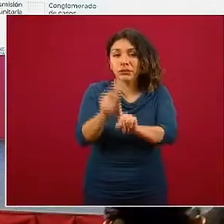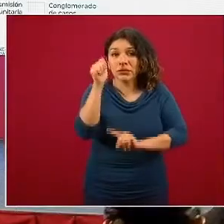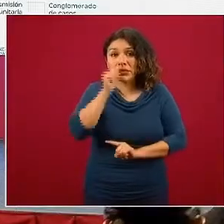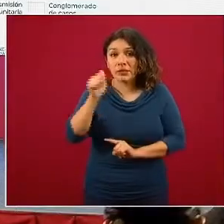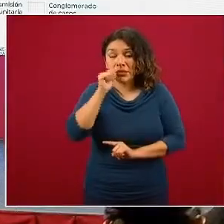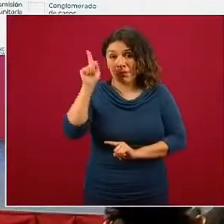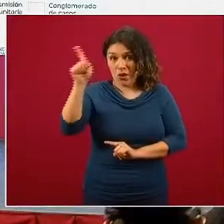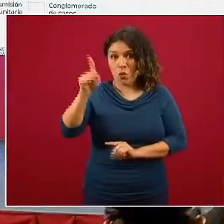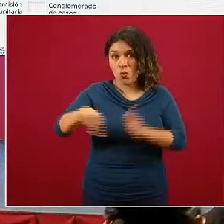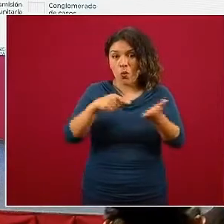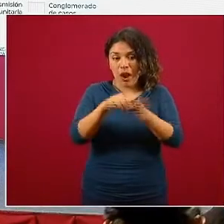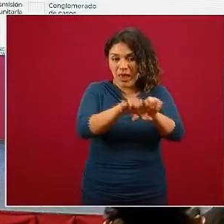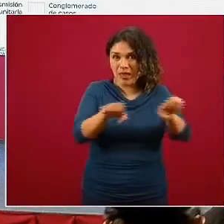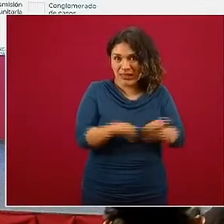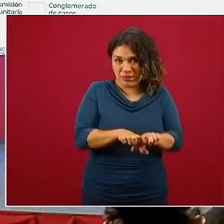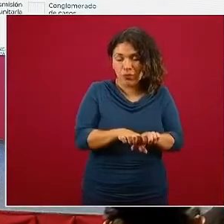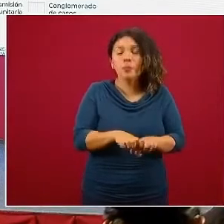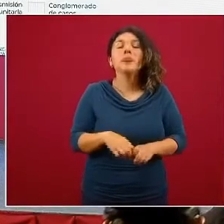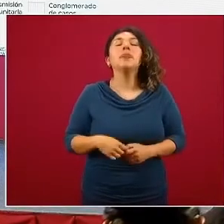en la unidad de inteligencia,